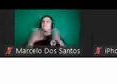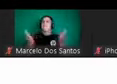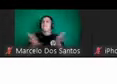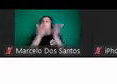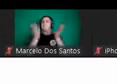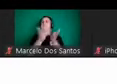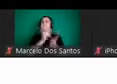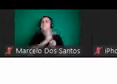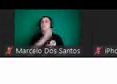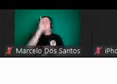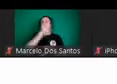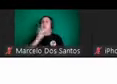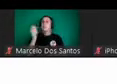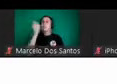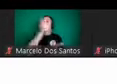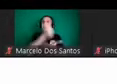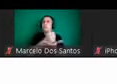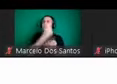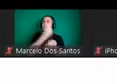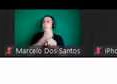Y para eso también la figura